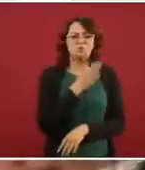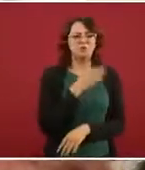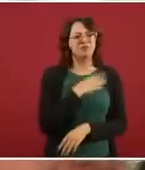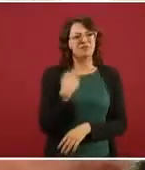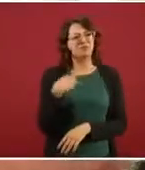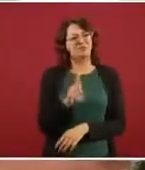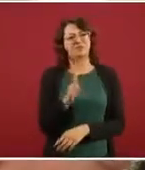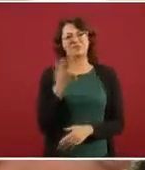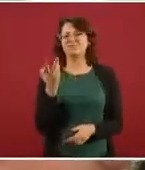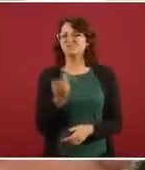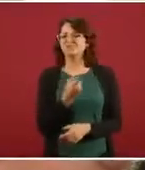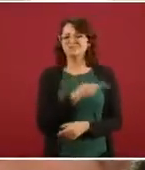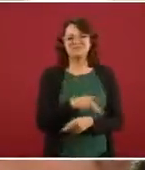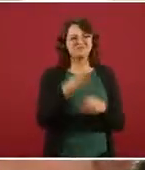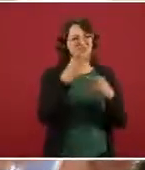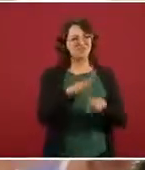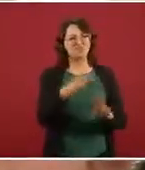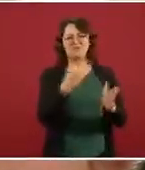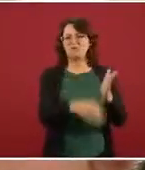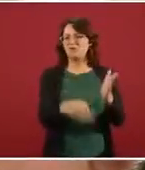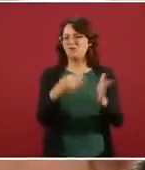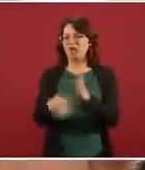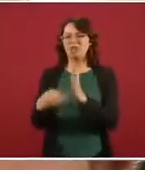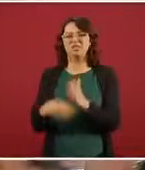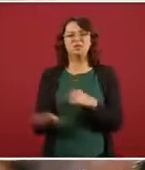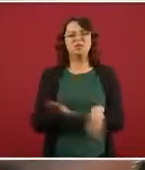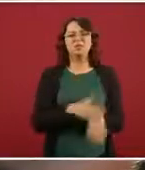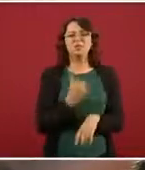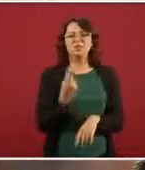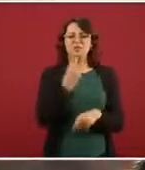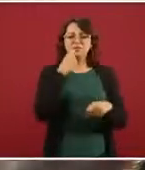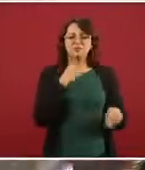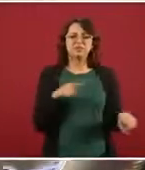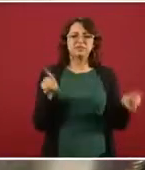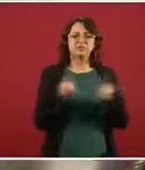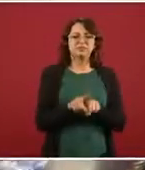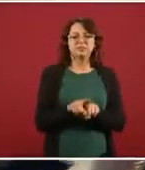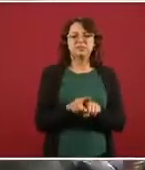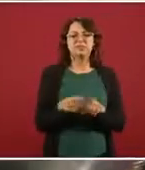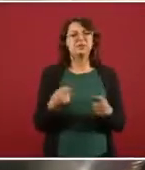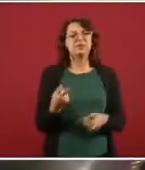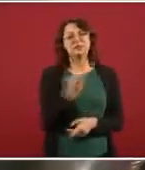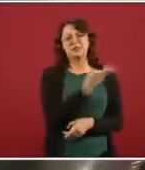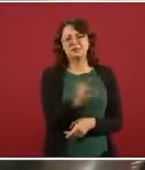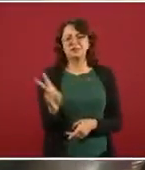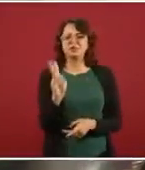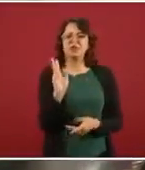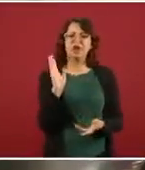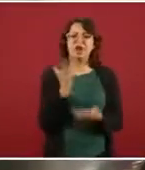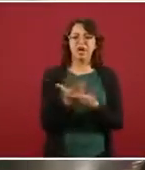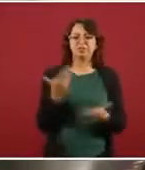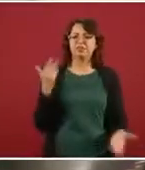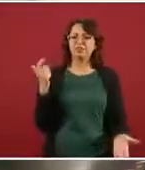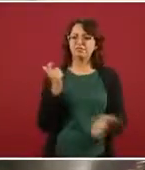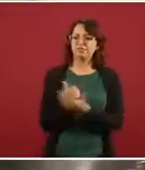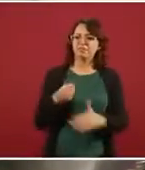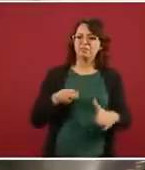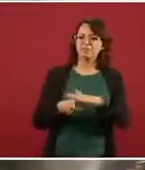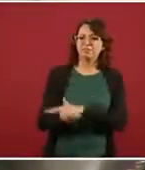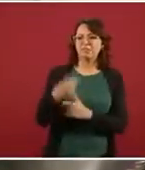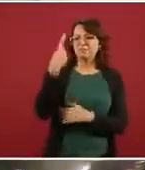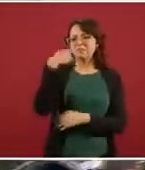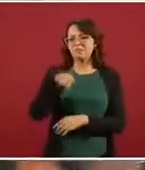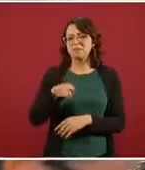pendientes que se tienen con estos bancos, porque ellos también, de alguna manera, pues pagaban a los medios de comunicación para evitar